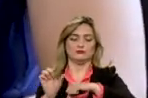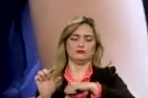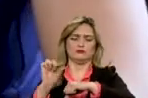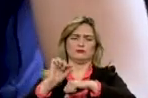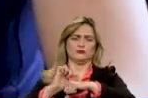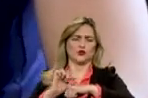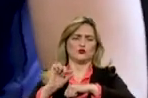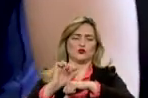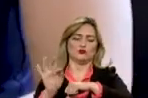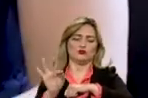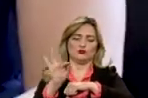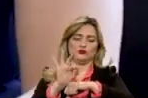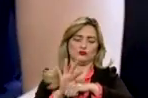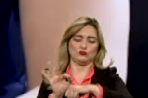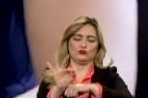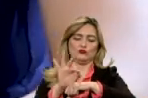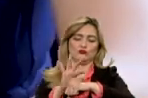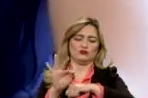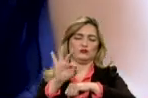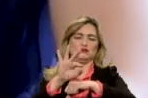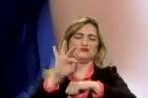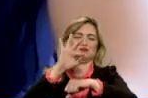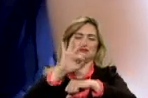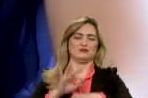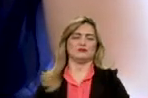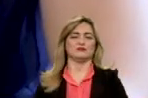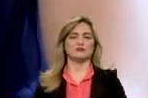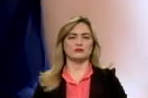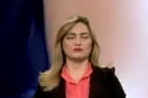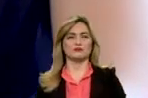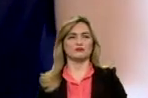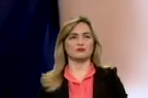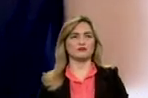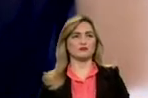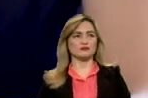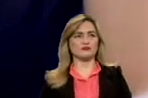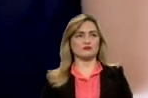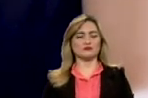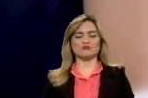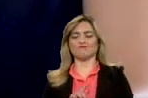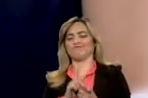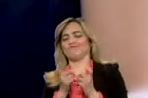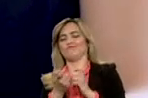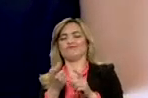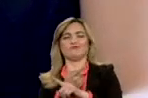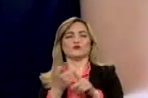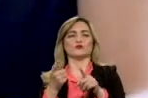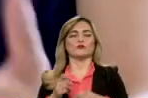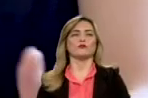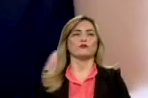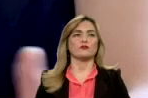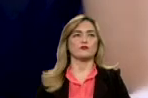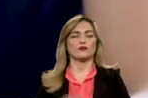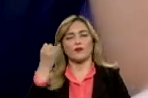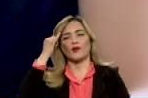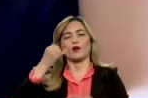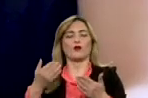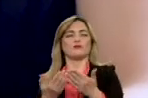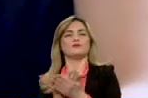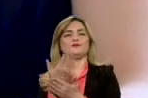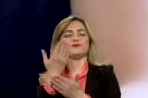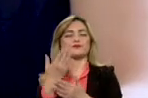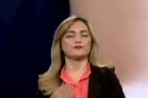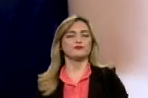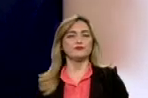Ya el paciente, bueno, era un caso muy extremo en el que tuvimos que reconvertir a un trasplante penetrante, pero es una de las innovaciones que intentamos